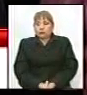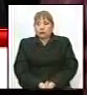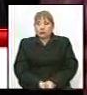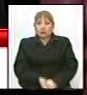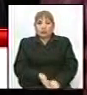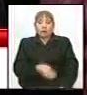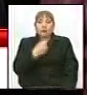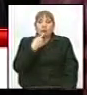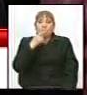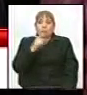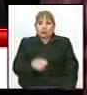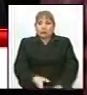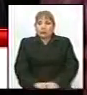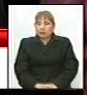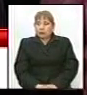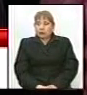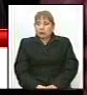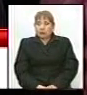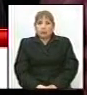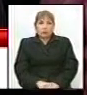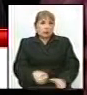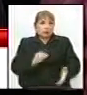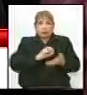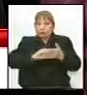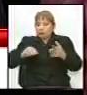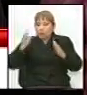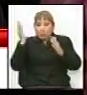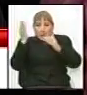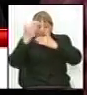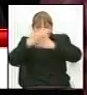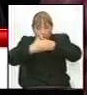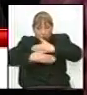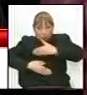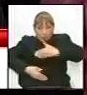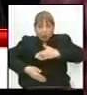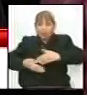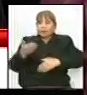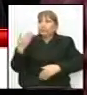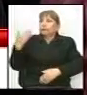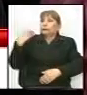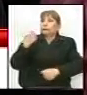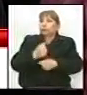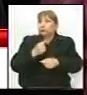Esto para quitar cualquier sombra sobre la gestión anterior.